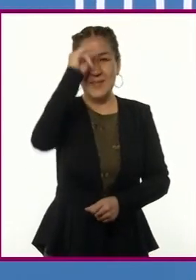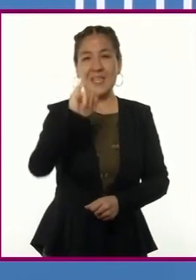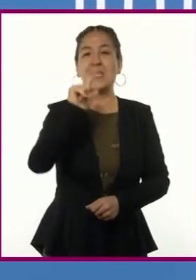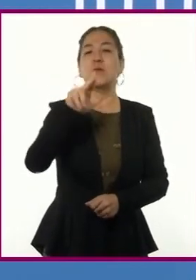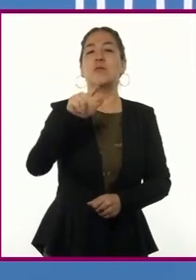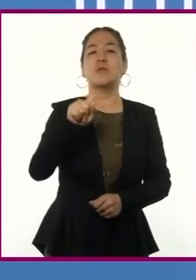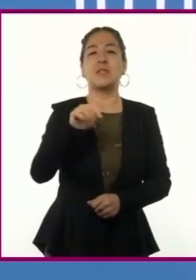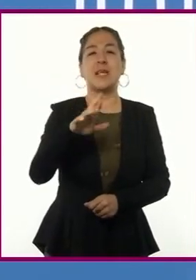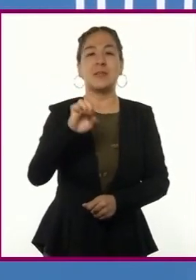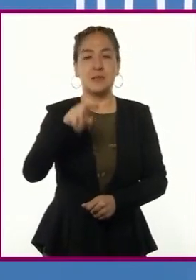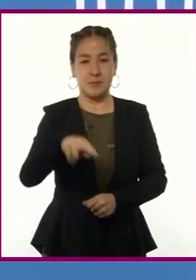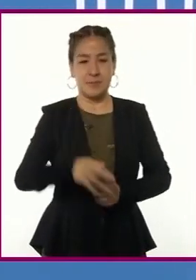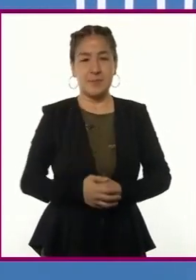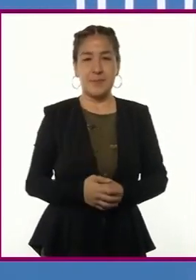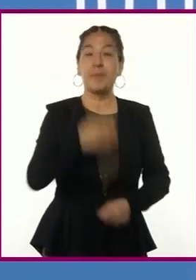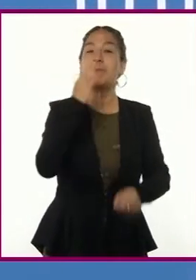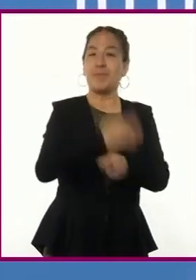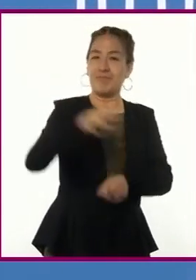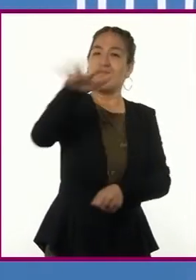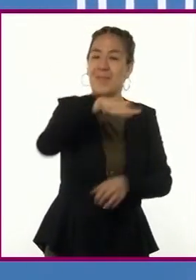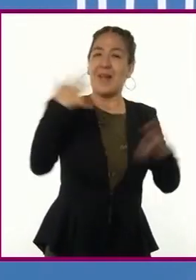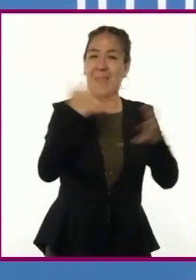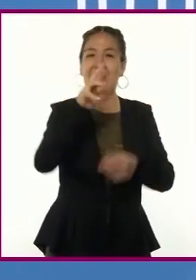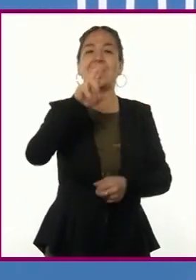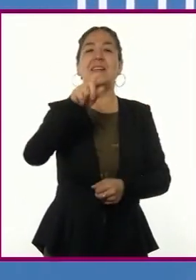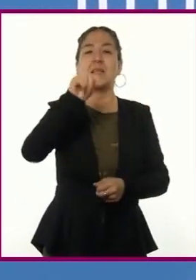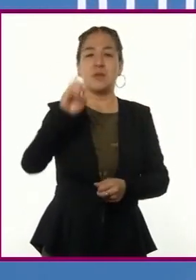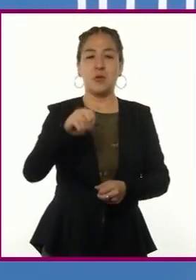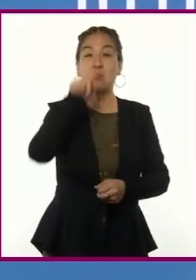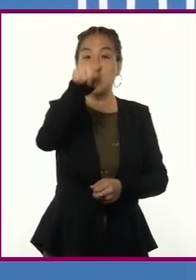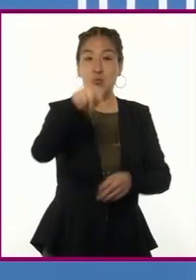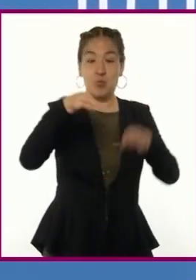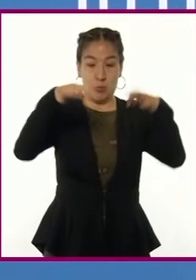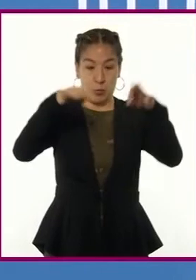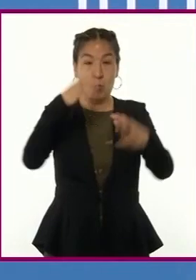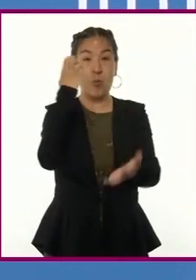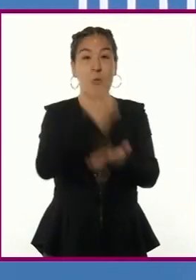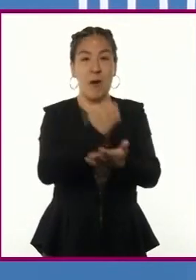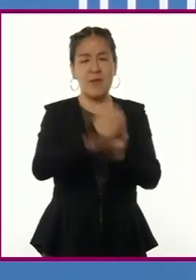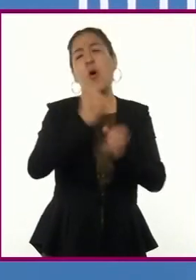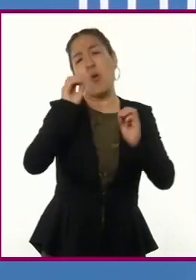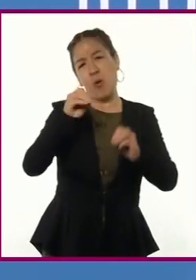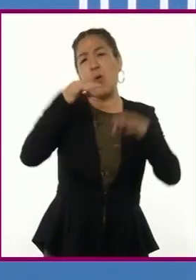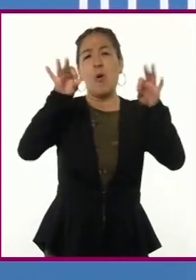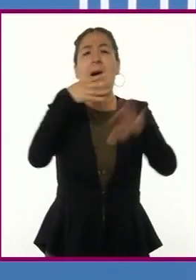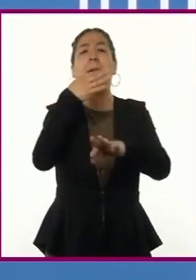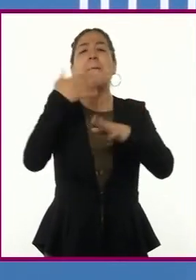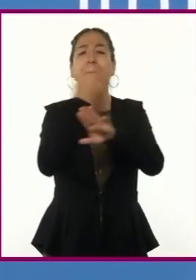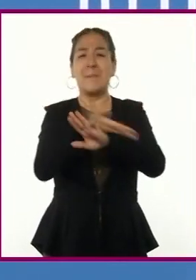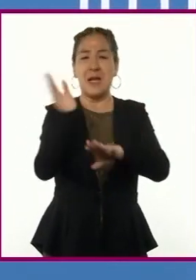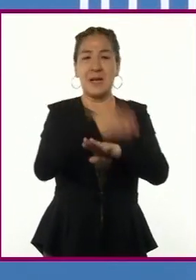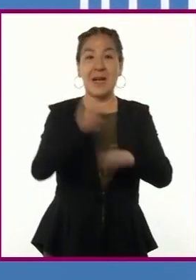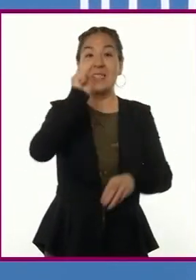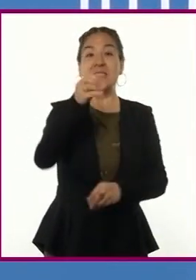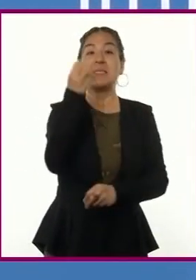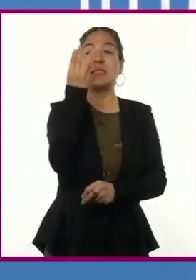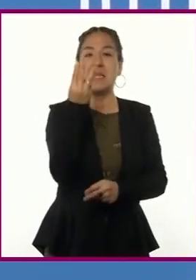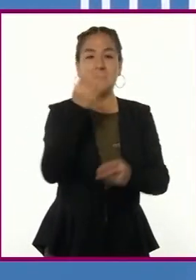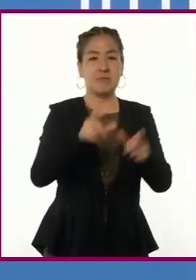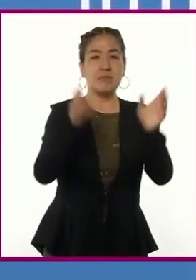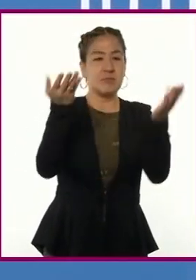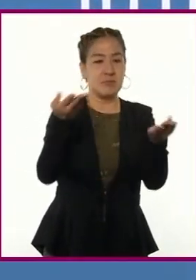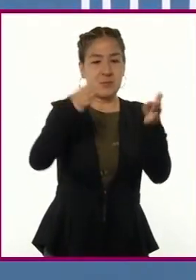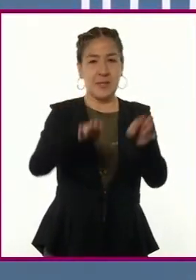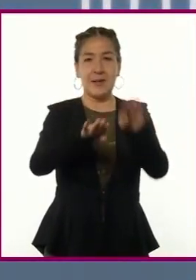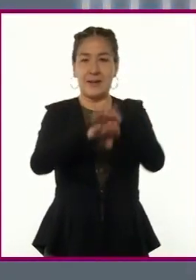Antes de despedirnos, les tengo un reto. Dividan una hoja de su cuaderno u hojas blancas en 3 partes. En cada una coloquen una